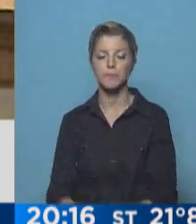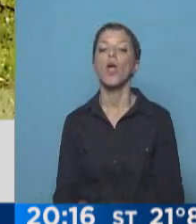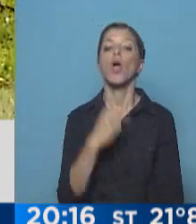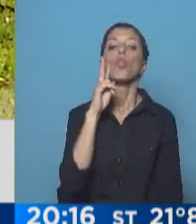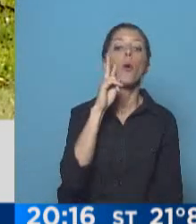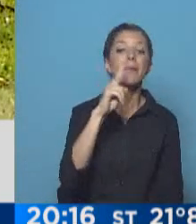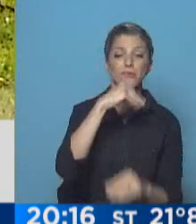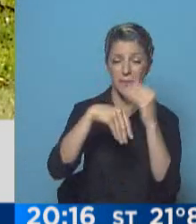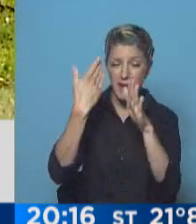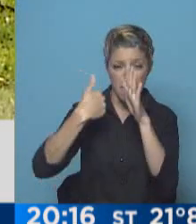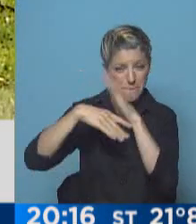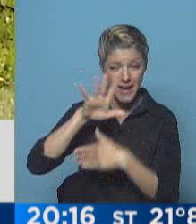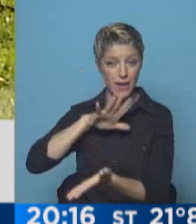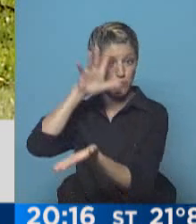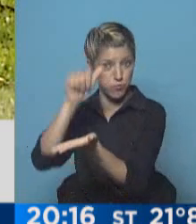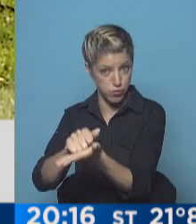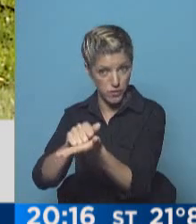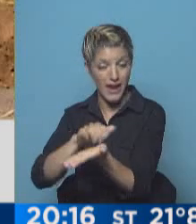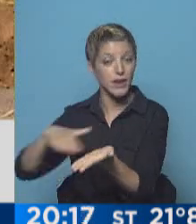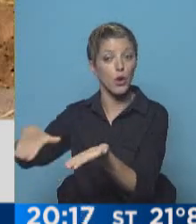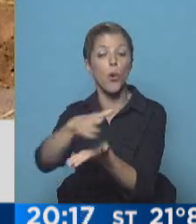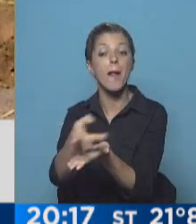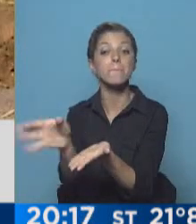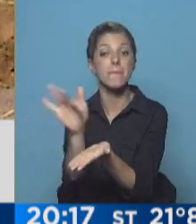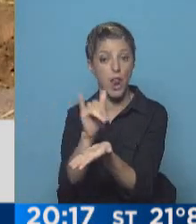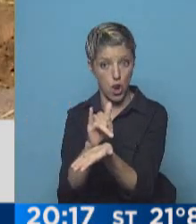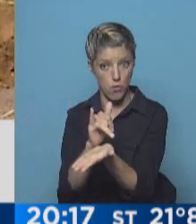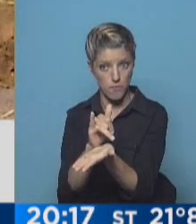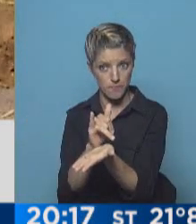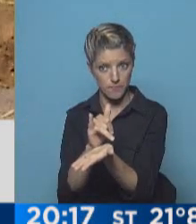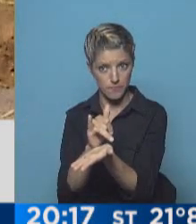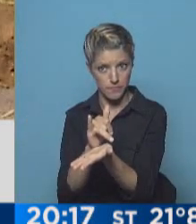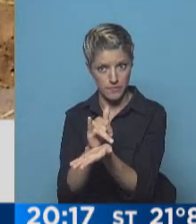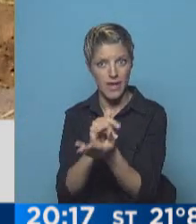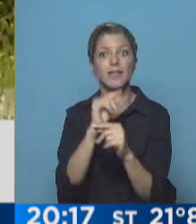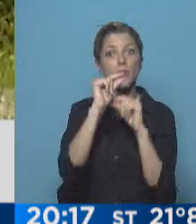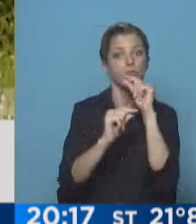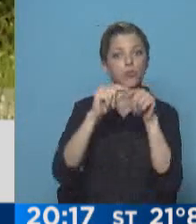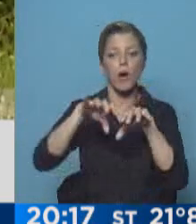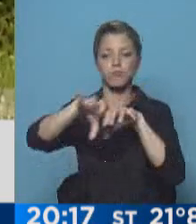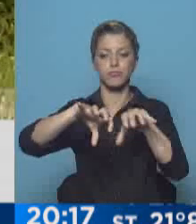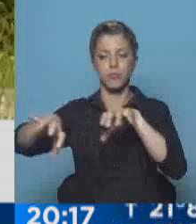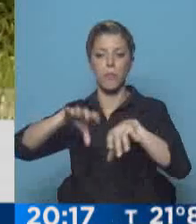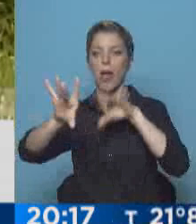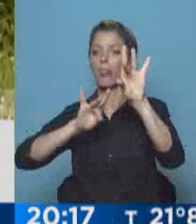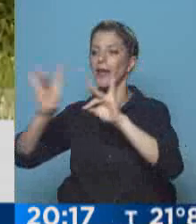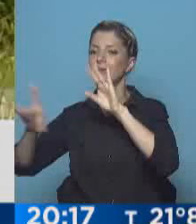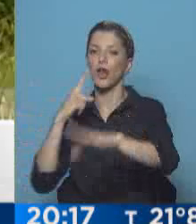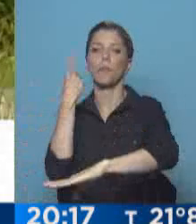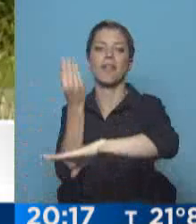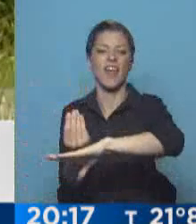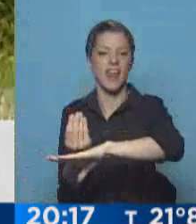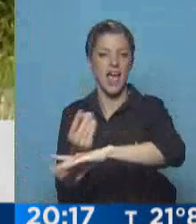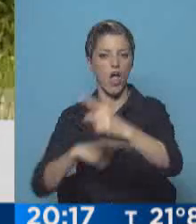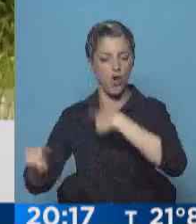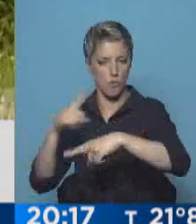familias apostadas en este descampado de la provincia de Buenos Aires se fueron organizando por parcelas y han elegido delegados que los represente